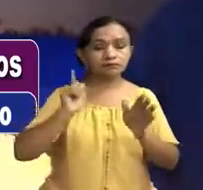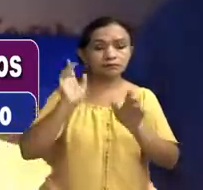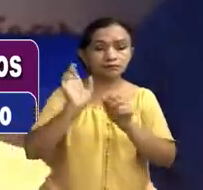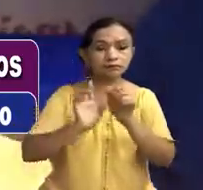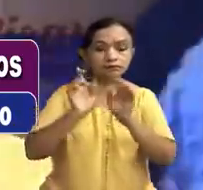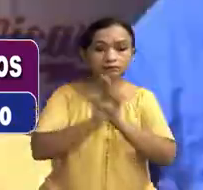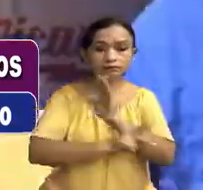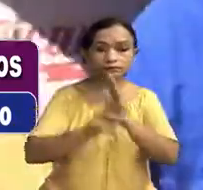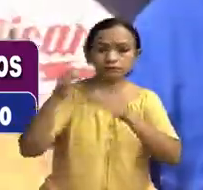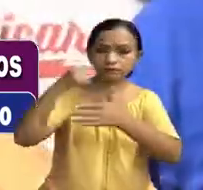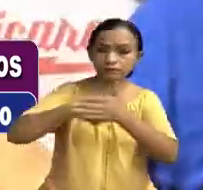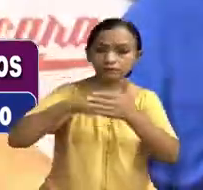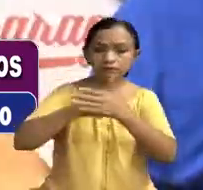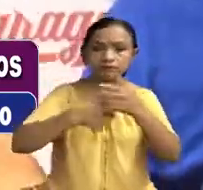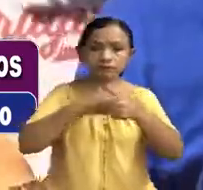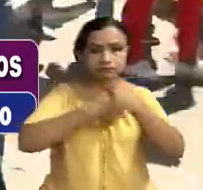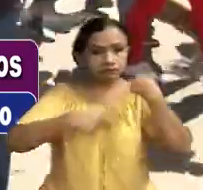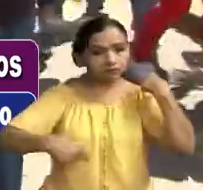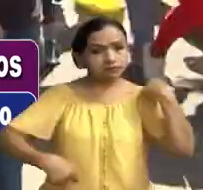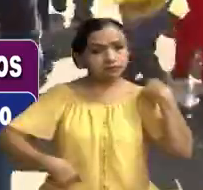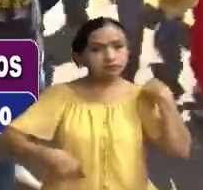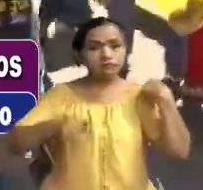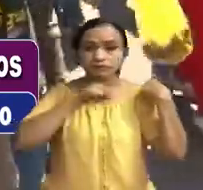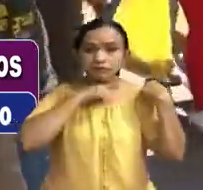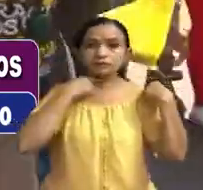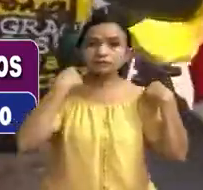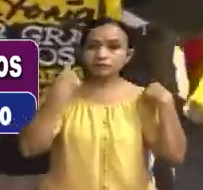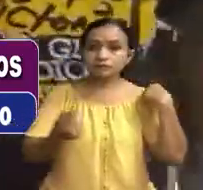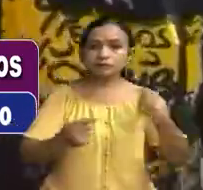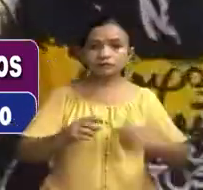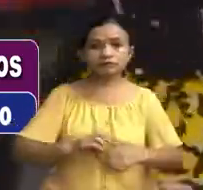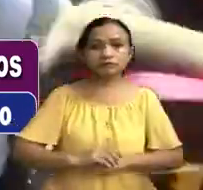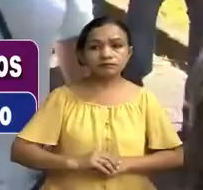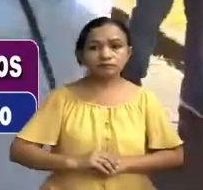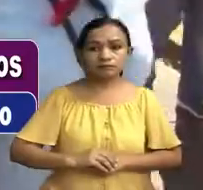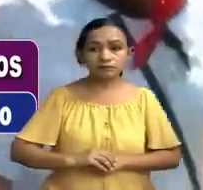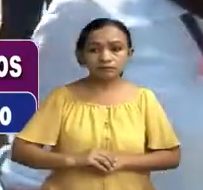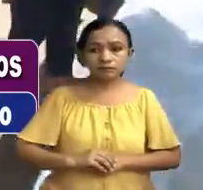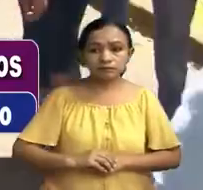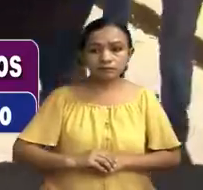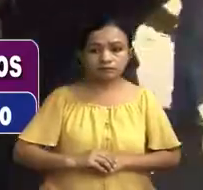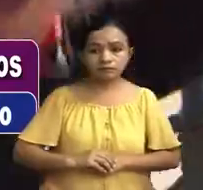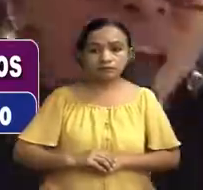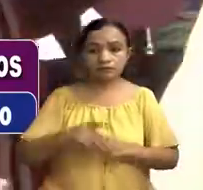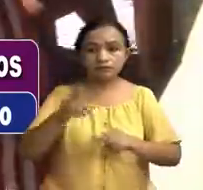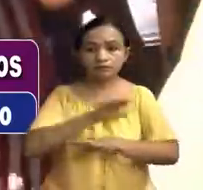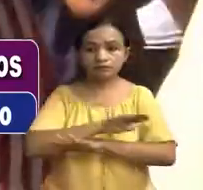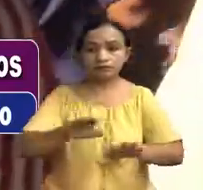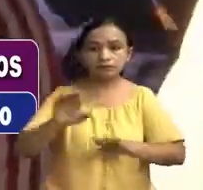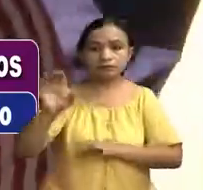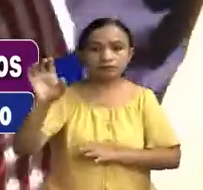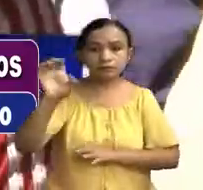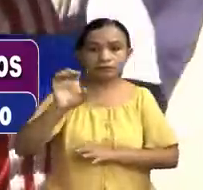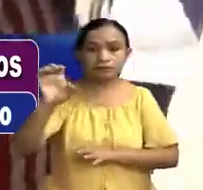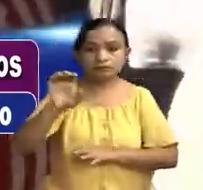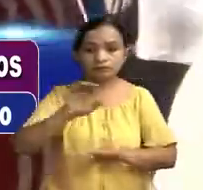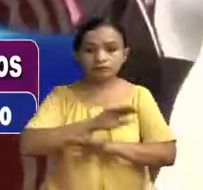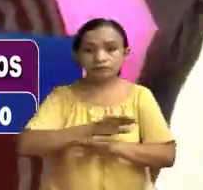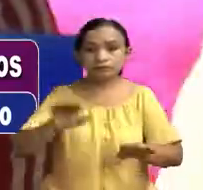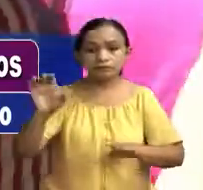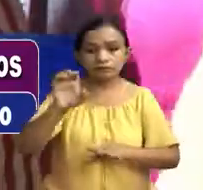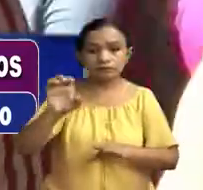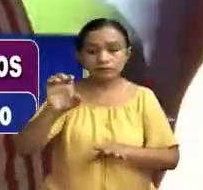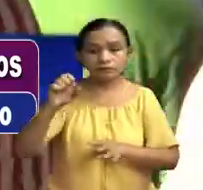defender a un presidente vigente. ¿Verdad? Así es. Porque se le vence el periodo hasta en enero. Y además que